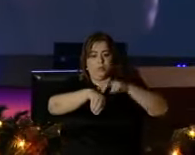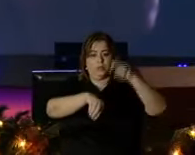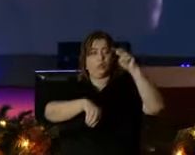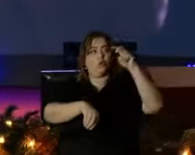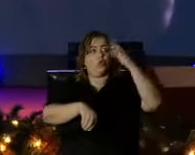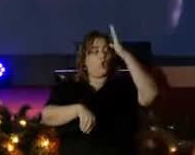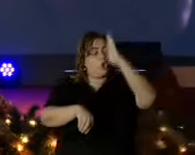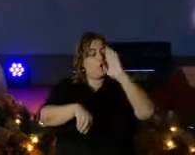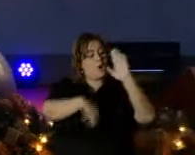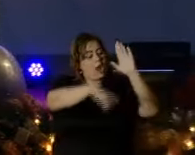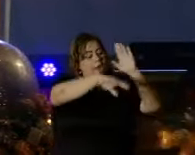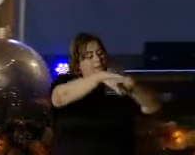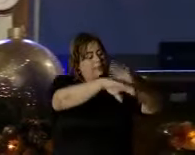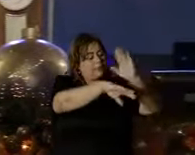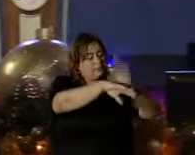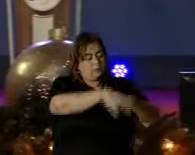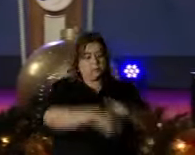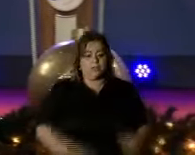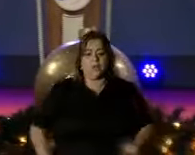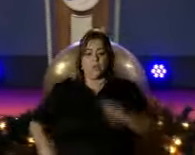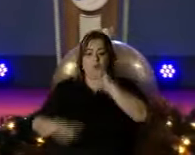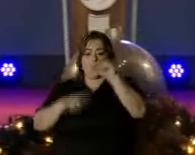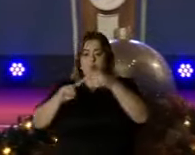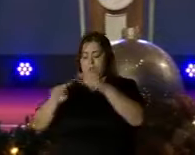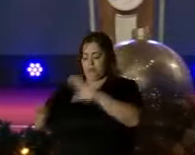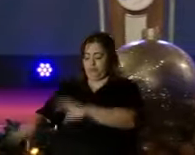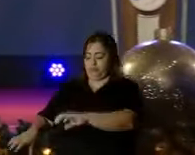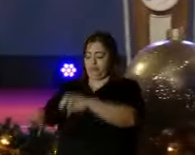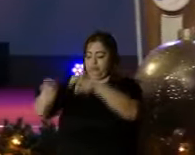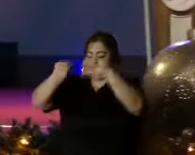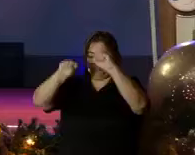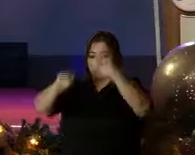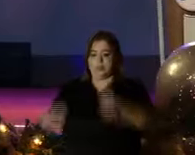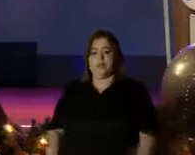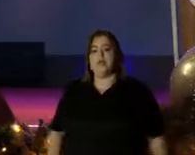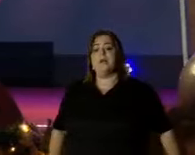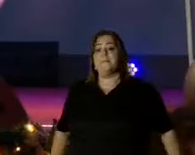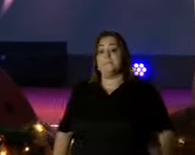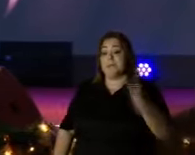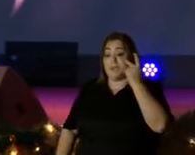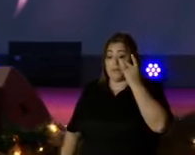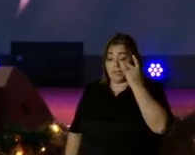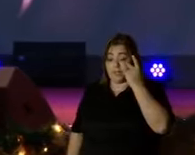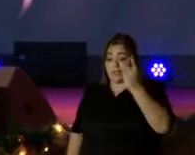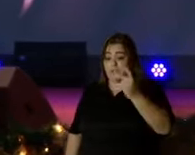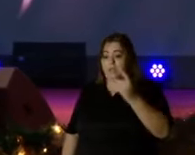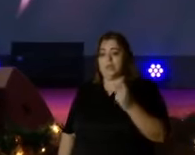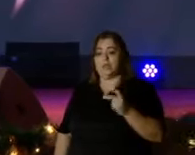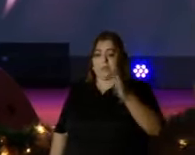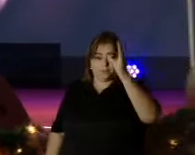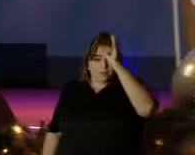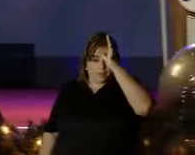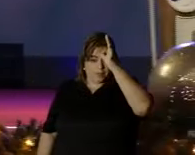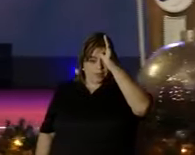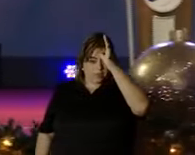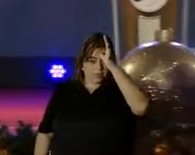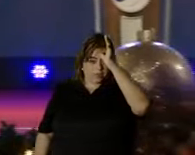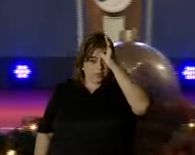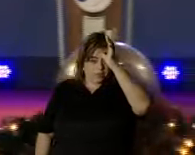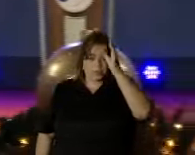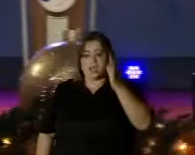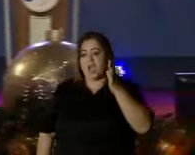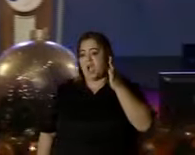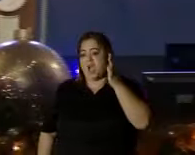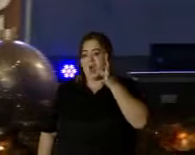despertar. Así que no te lamentes, no llores. Yo voy a ver a mi papá, yo voy a ver a mi abuelita, a mi hermanita, a todos los que se han ido a mi familia y a los que conozco y no